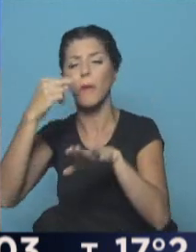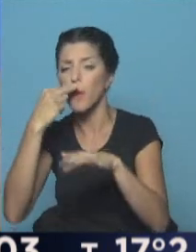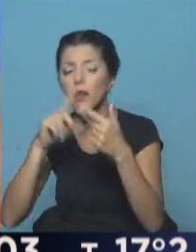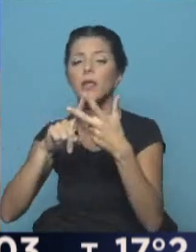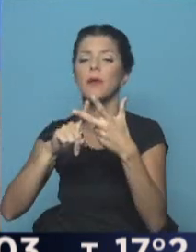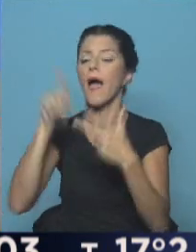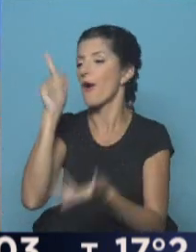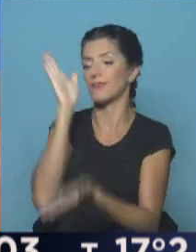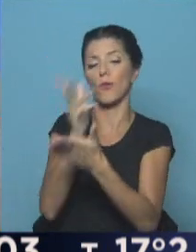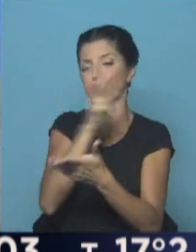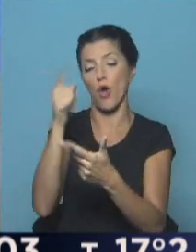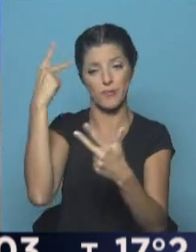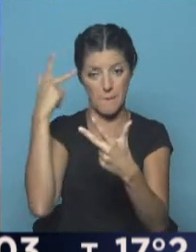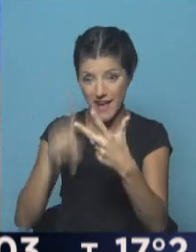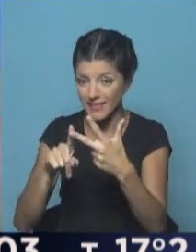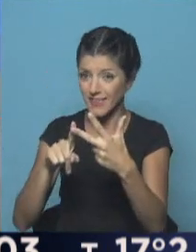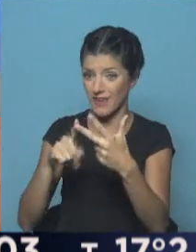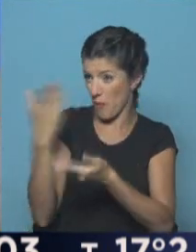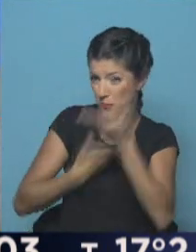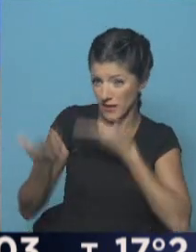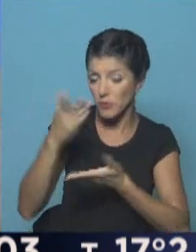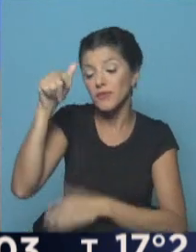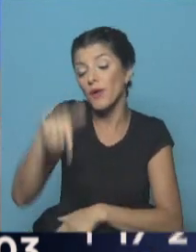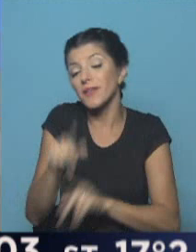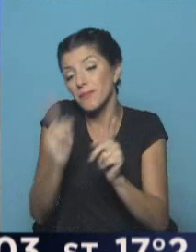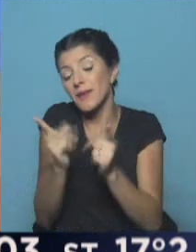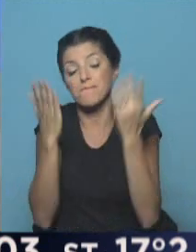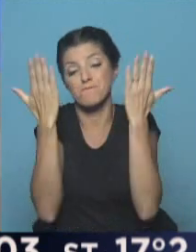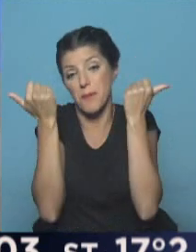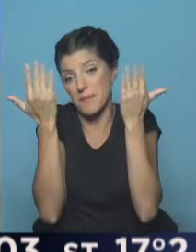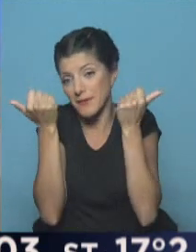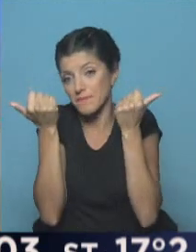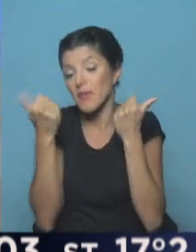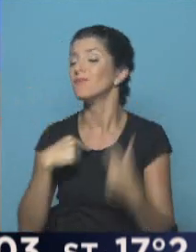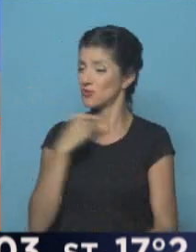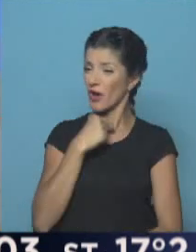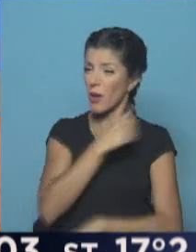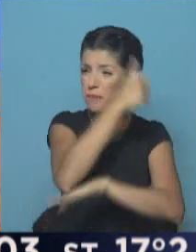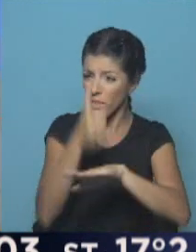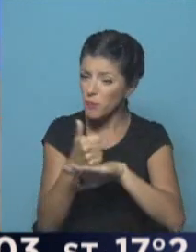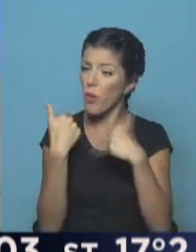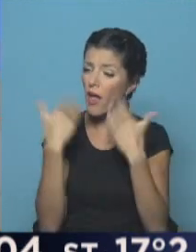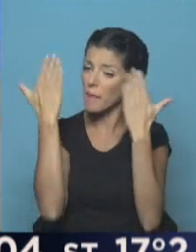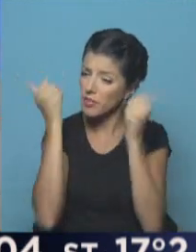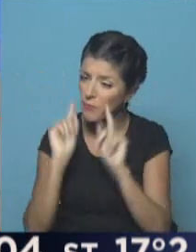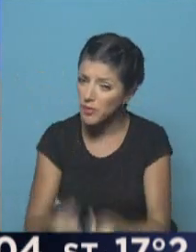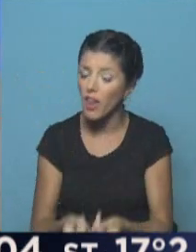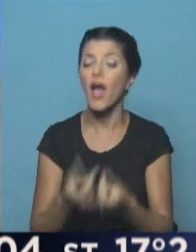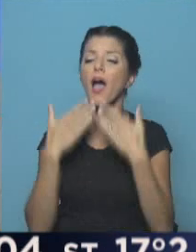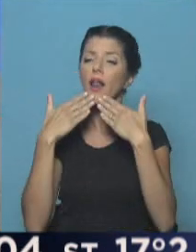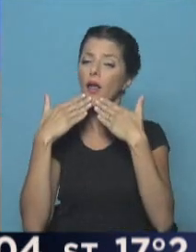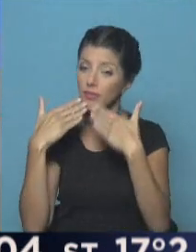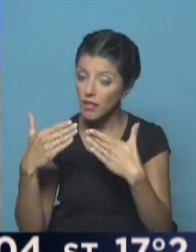momento también de despedida de la selección, y no quería estar ausente hoy y decirte